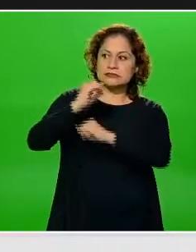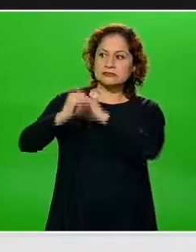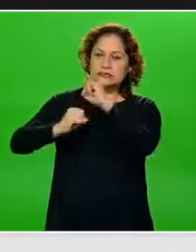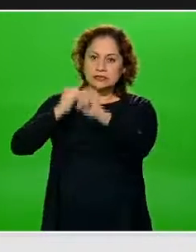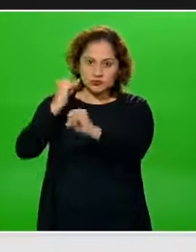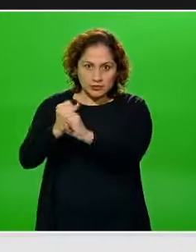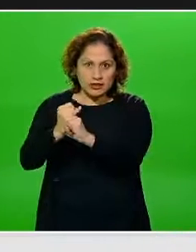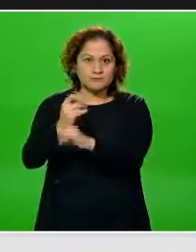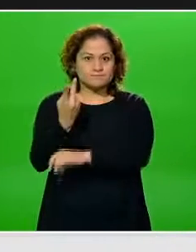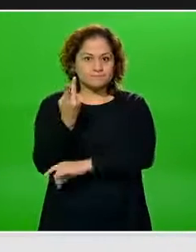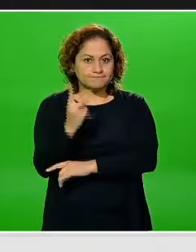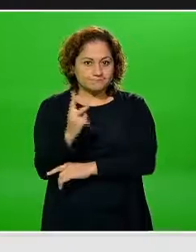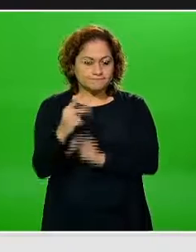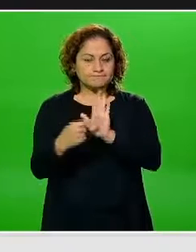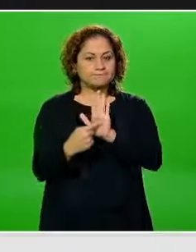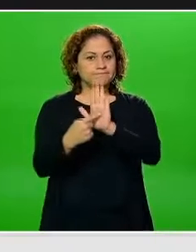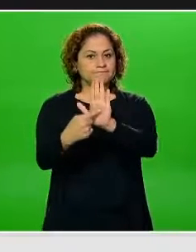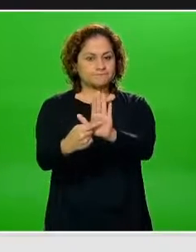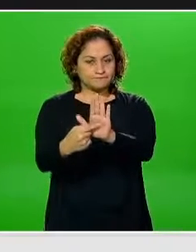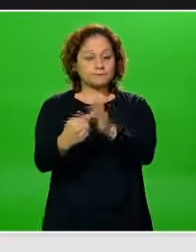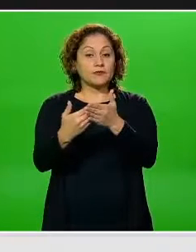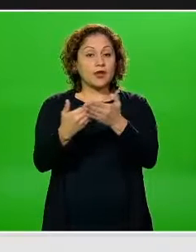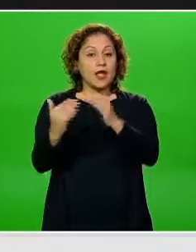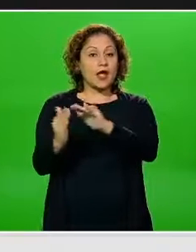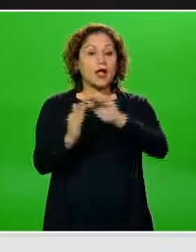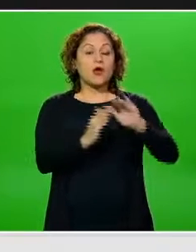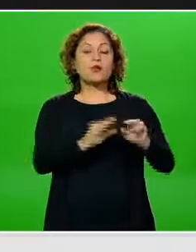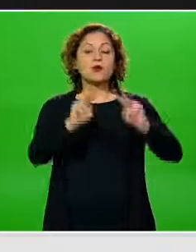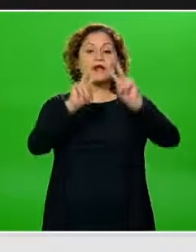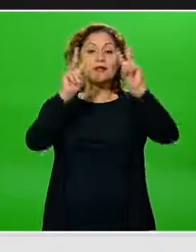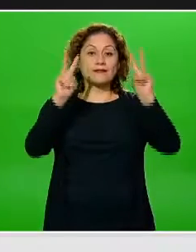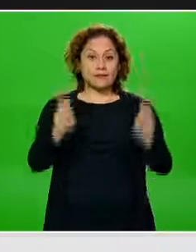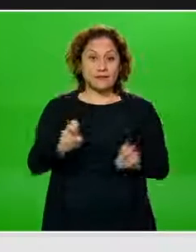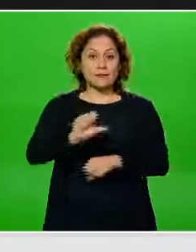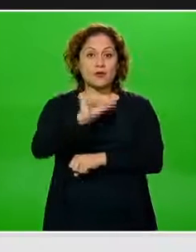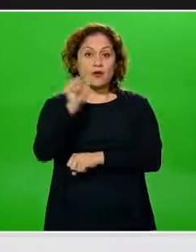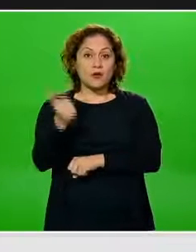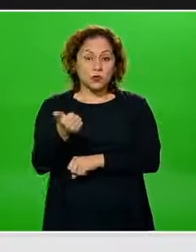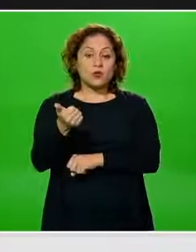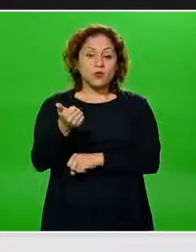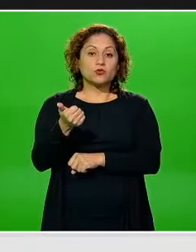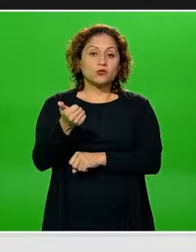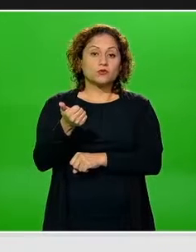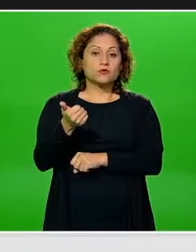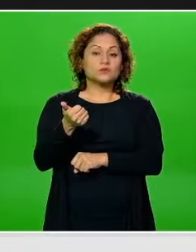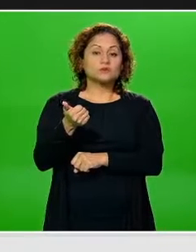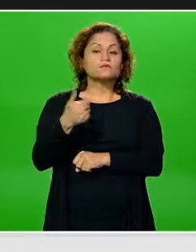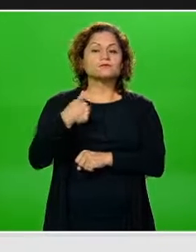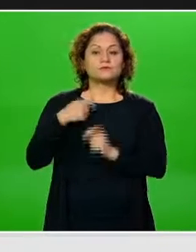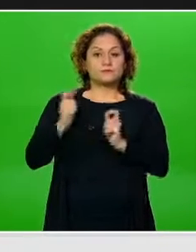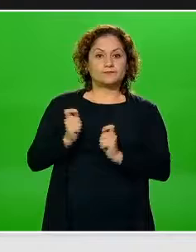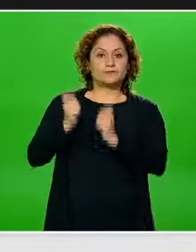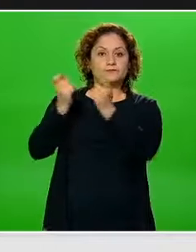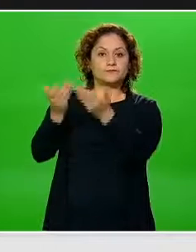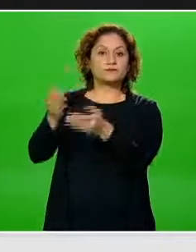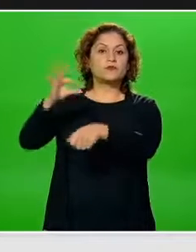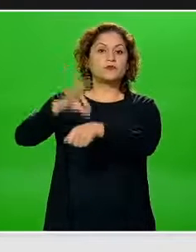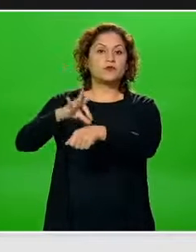e internacionales del panorama, y pasaríamos al segundo componente, el cual me permitiré ceder la palabra al